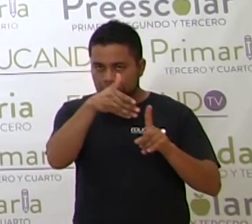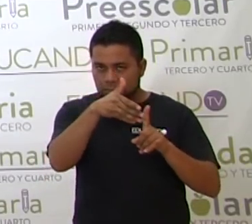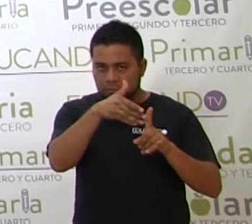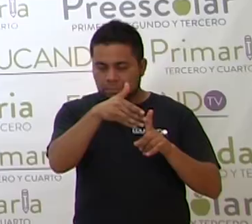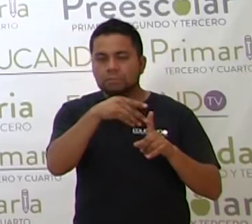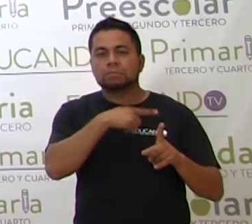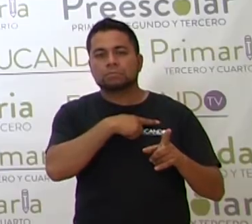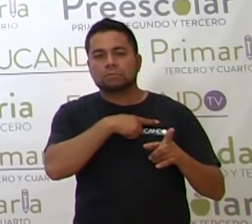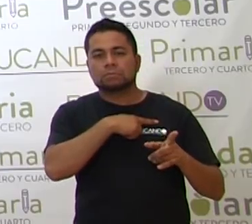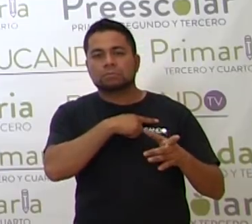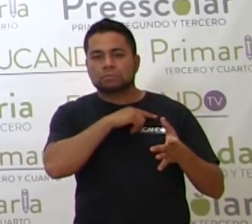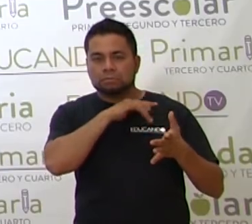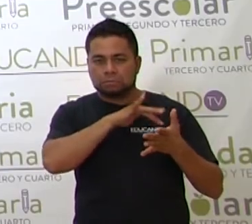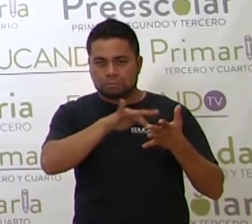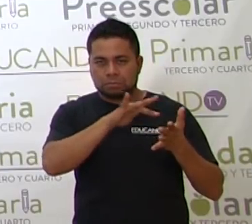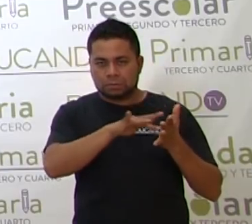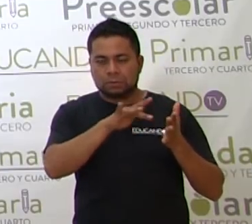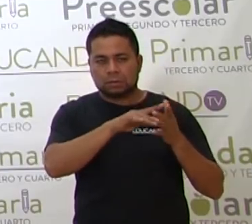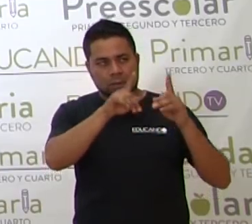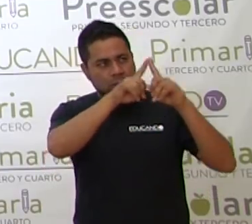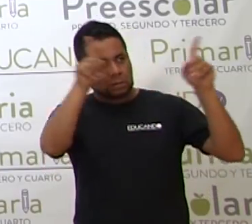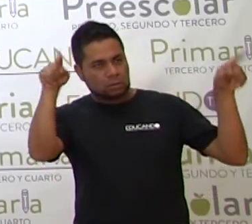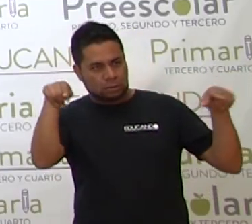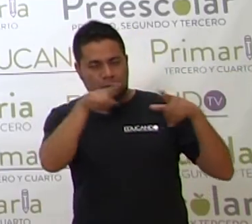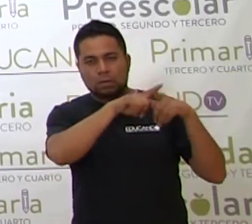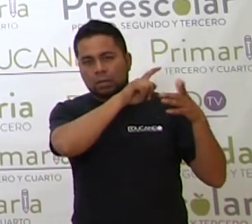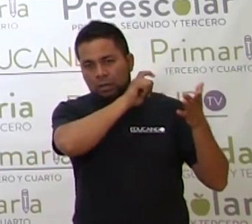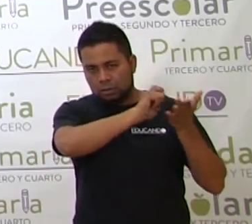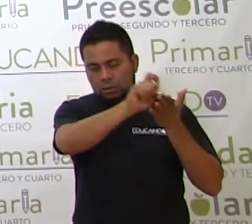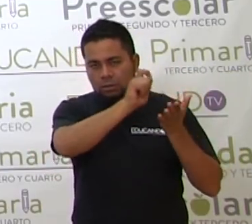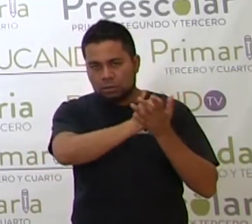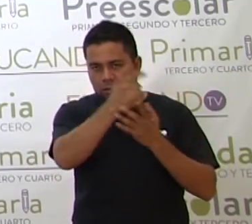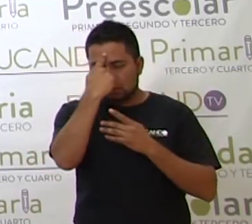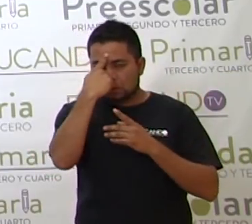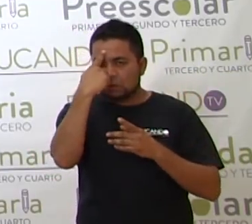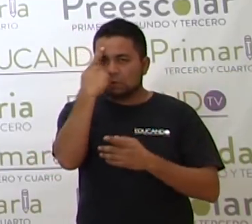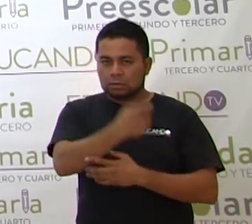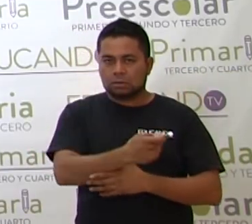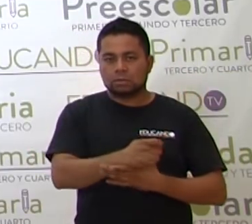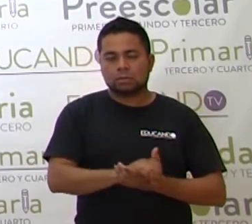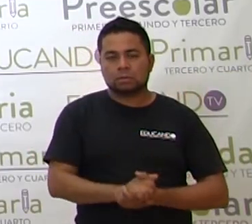voy a escribírtelo en el pizarrón, todo lo relacionado a la